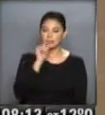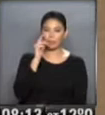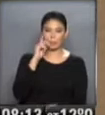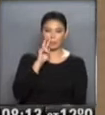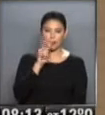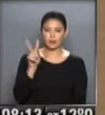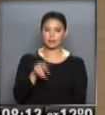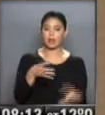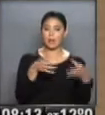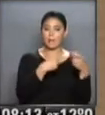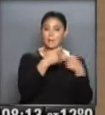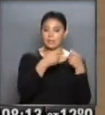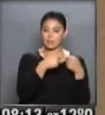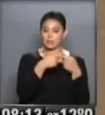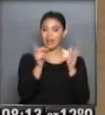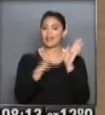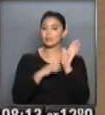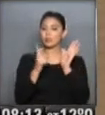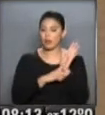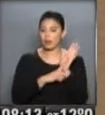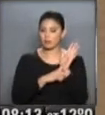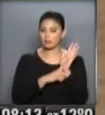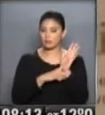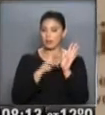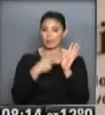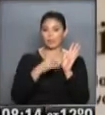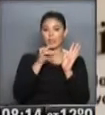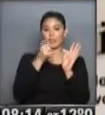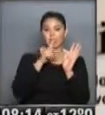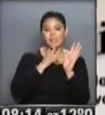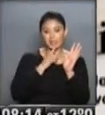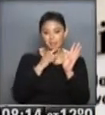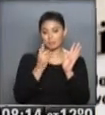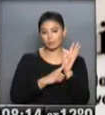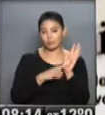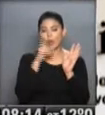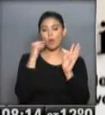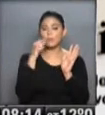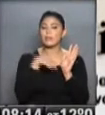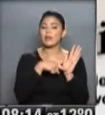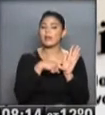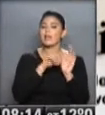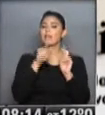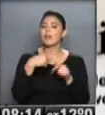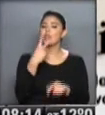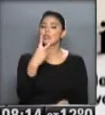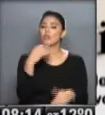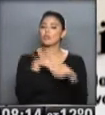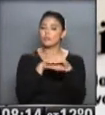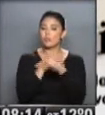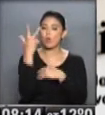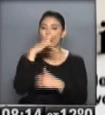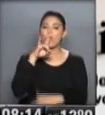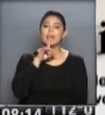informe, DART es además el titular, Kenneth DART, que es el dueño de esta firma, es el titular de uno de los dos fondos buitre